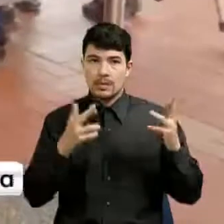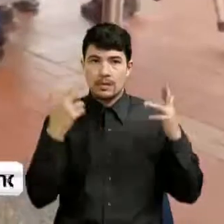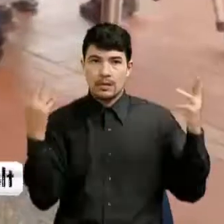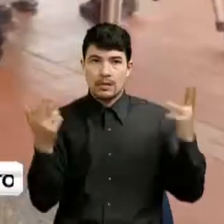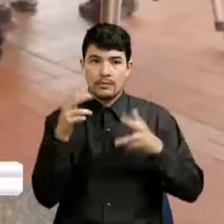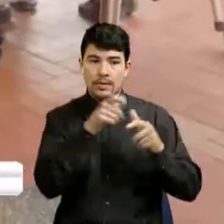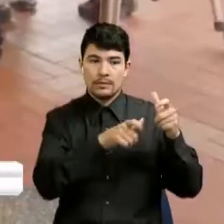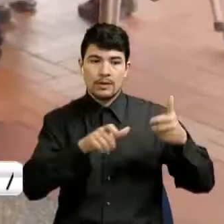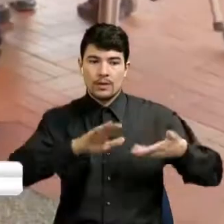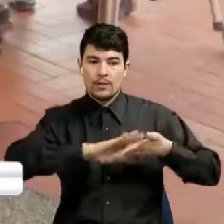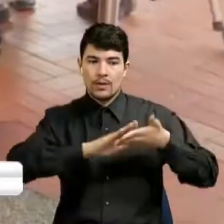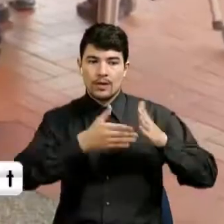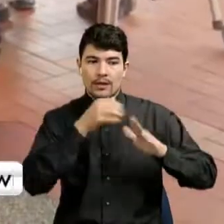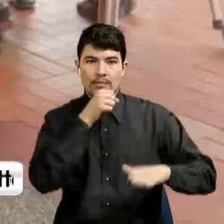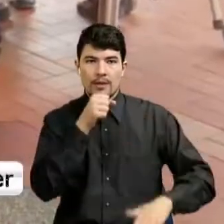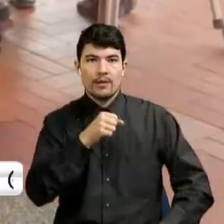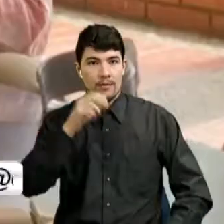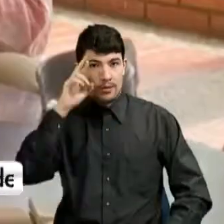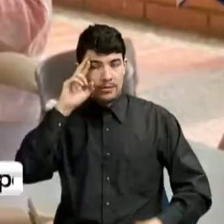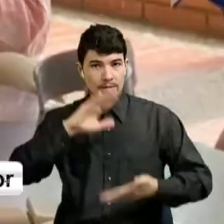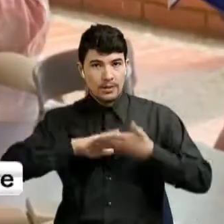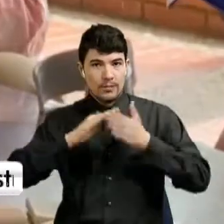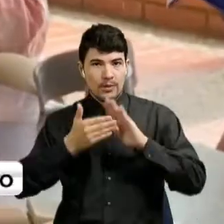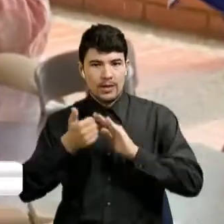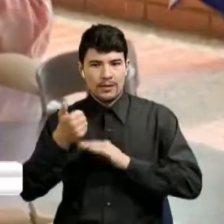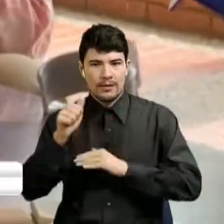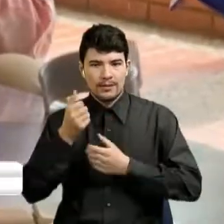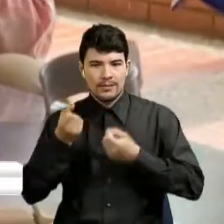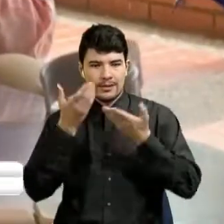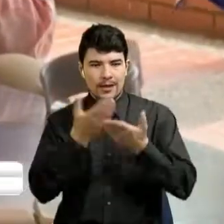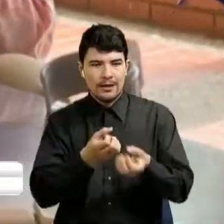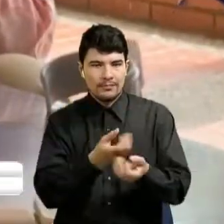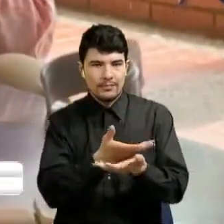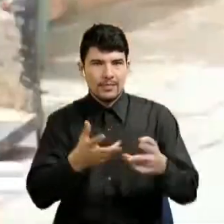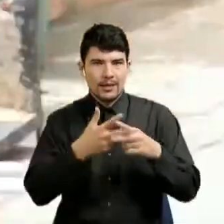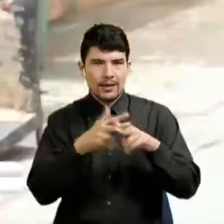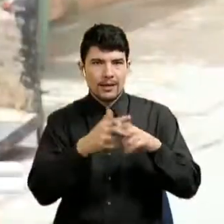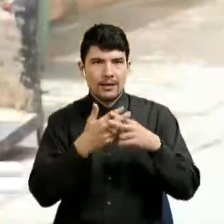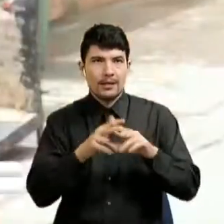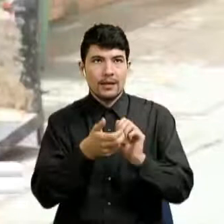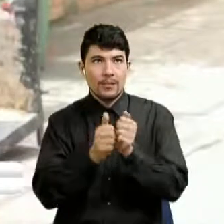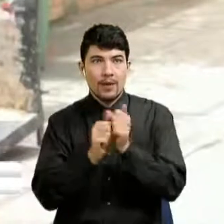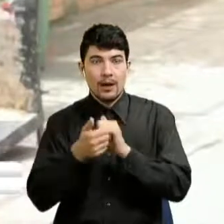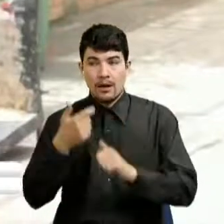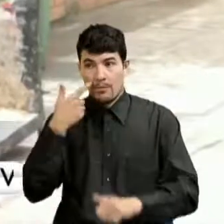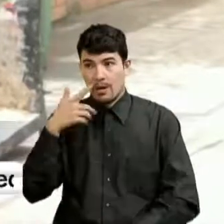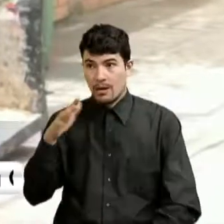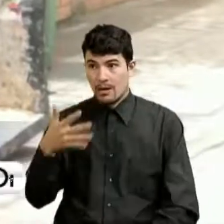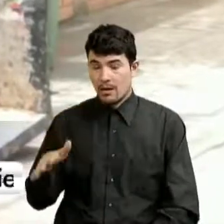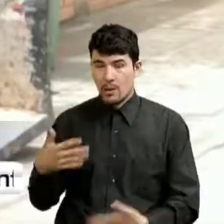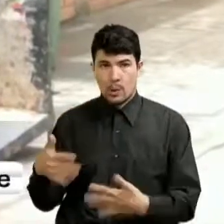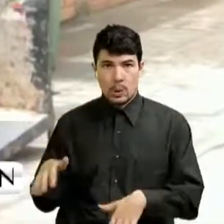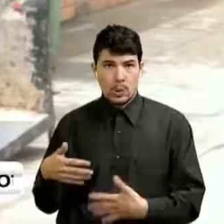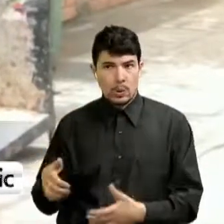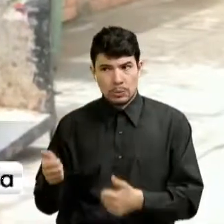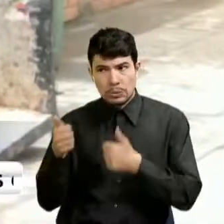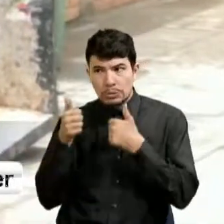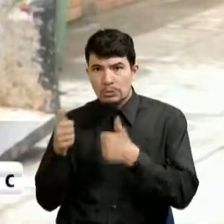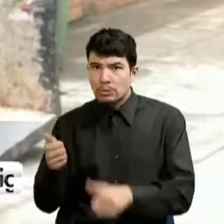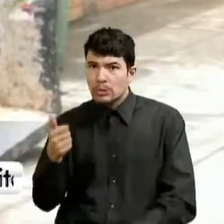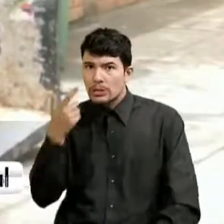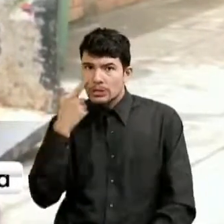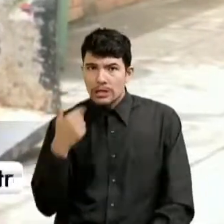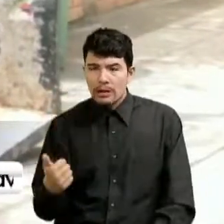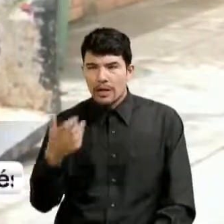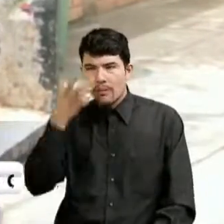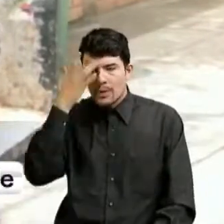de la tercera edad. Por eso en la Comuna 10 se hizo entrega de elementos deportivos. Me parece muy bueno porque de esa manera